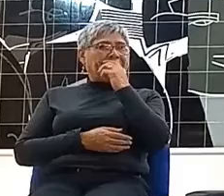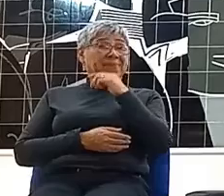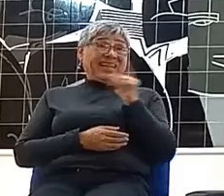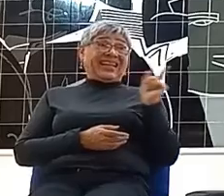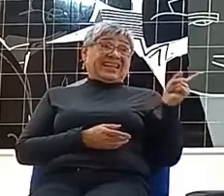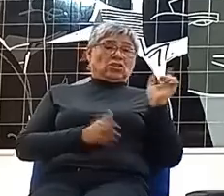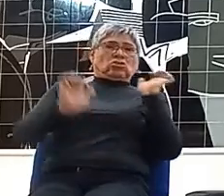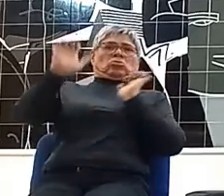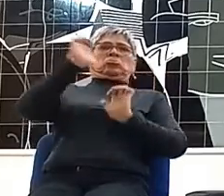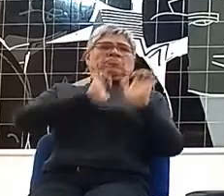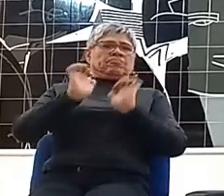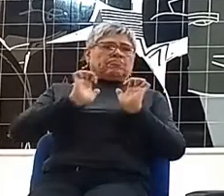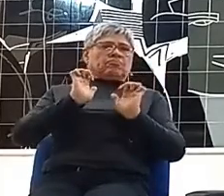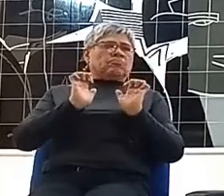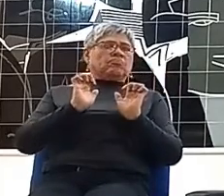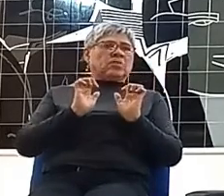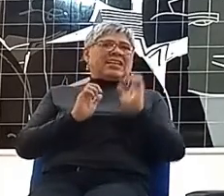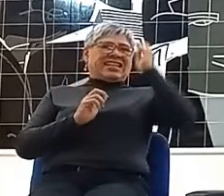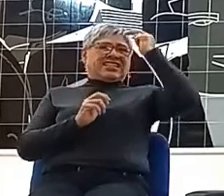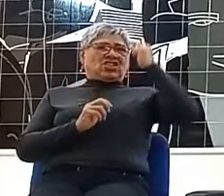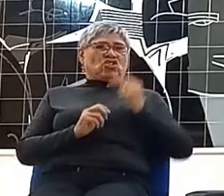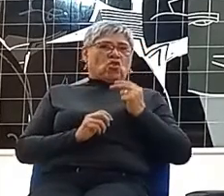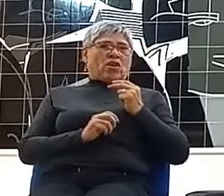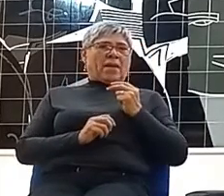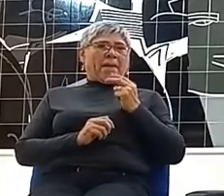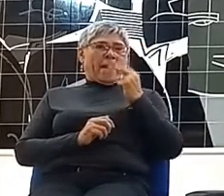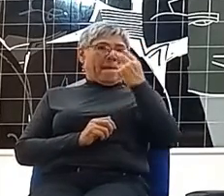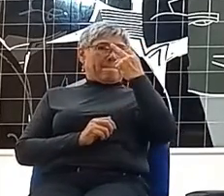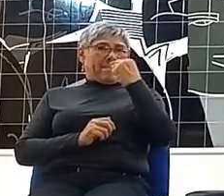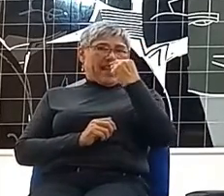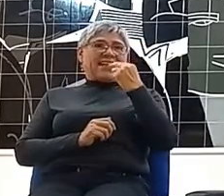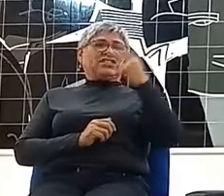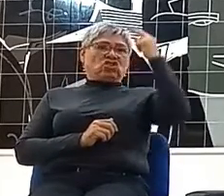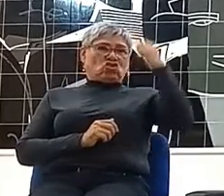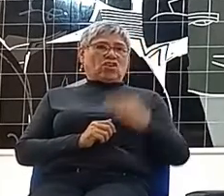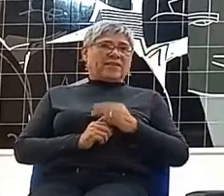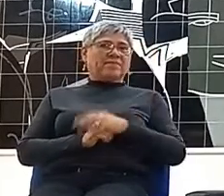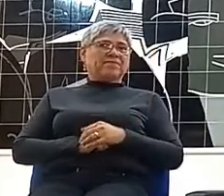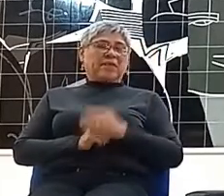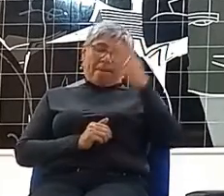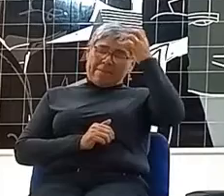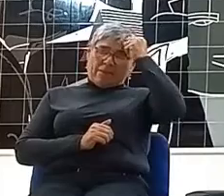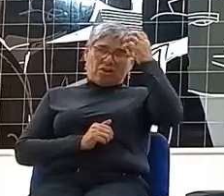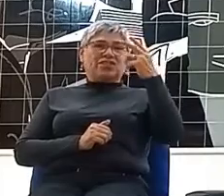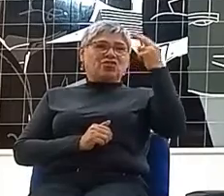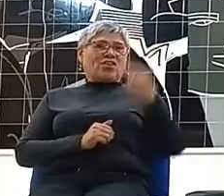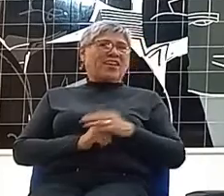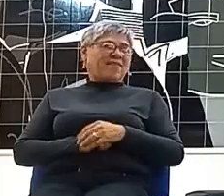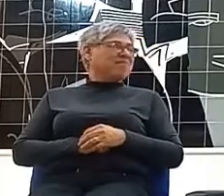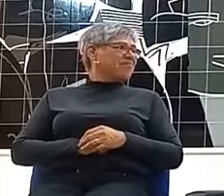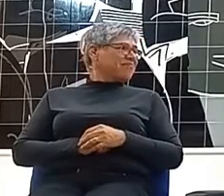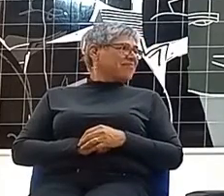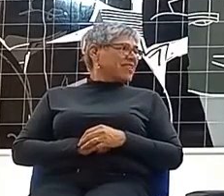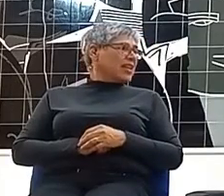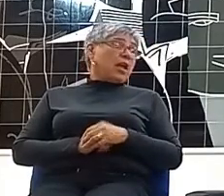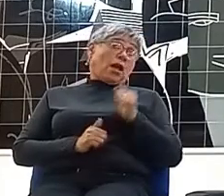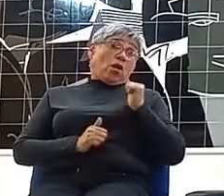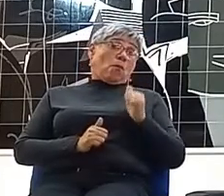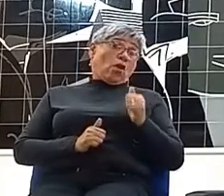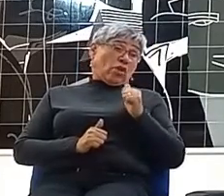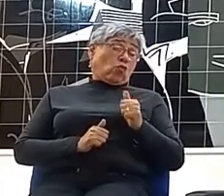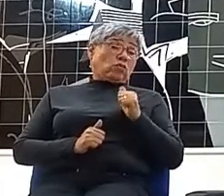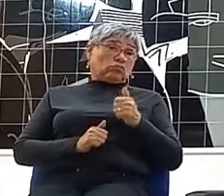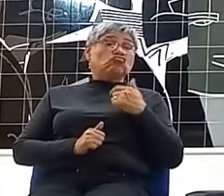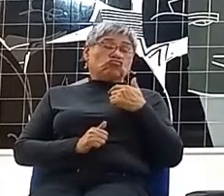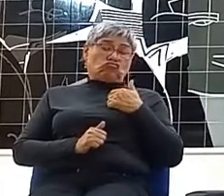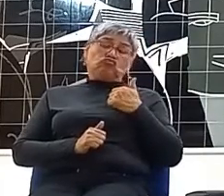la categoría de la memoria histórica. ¿Qué podrías decirnos al respecto, Alberto? Oh, pues